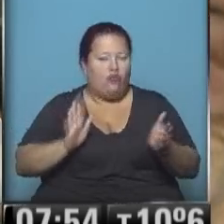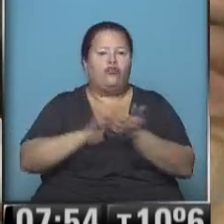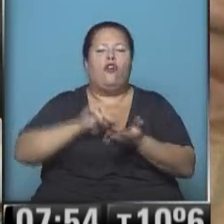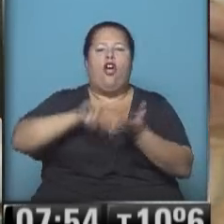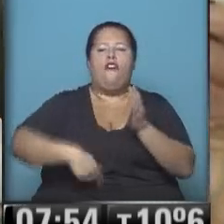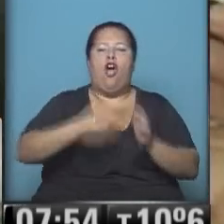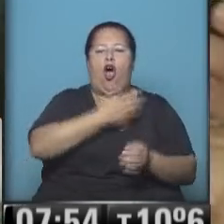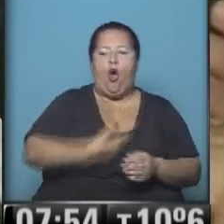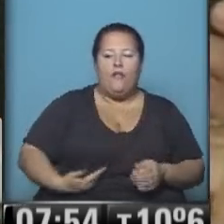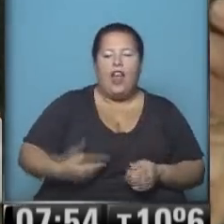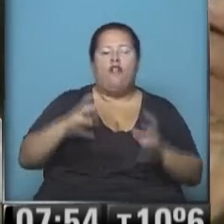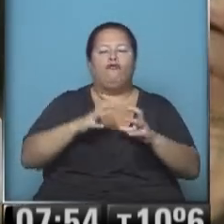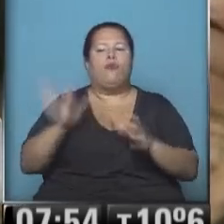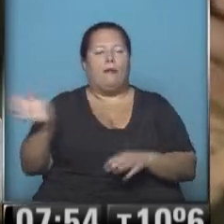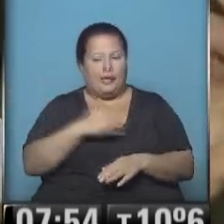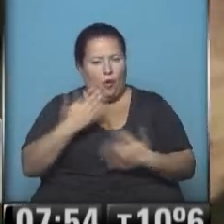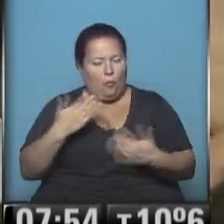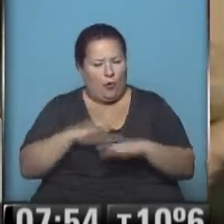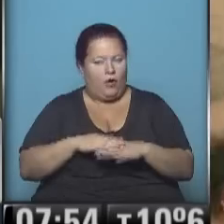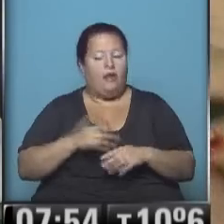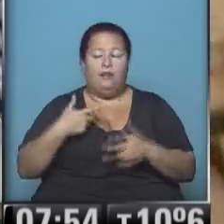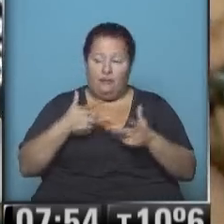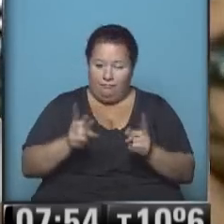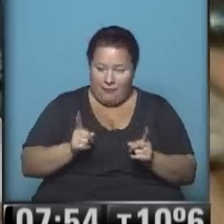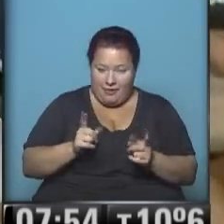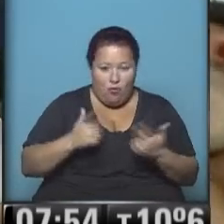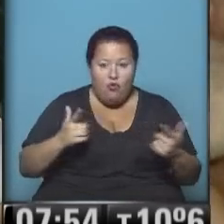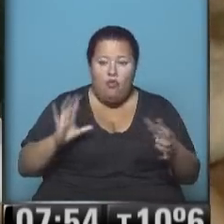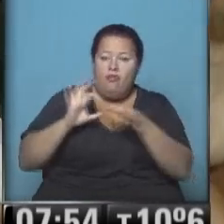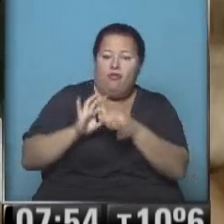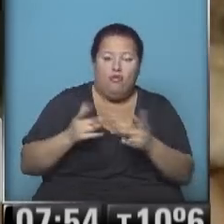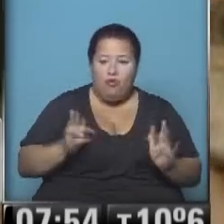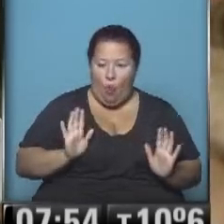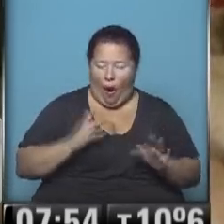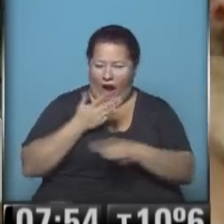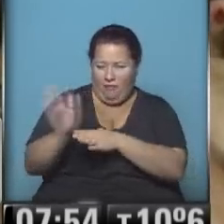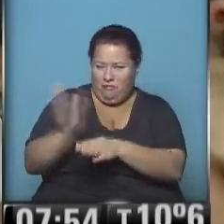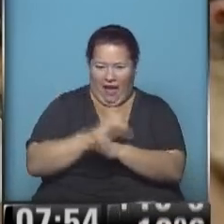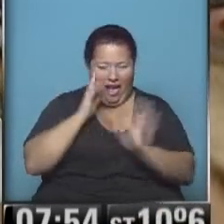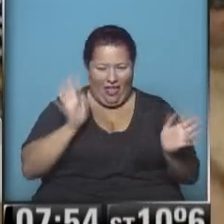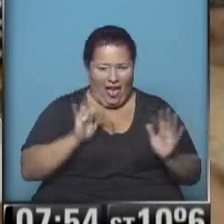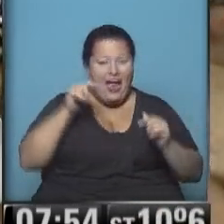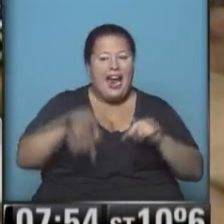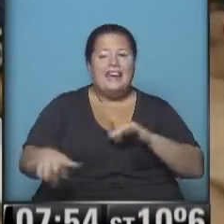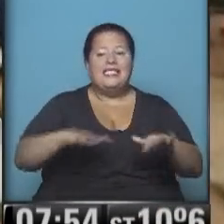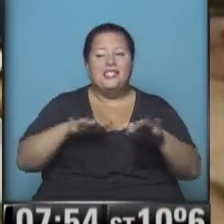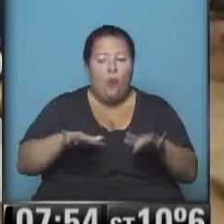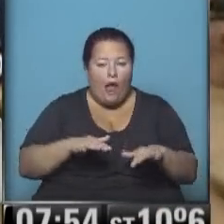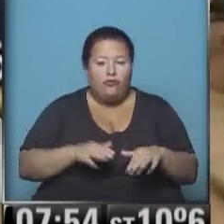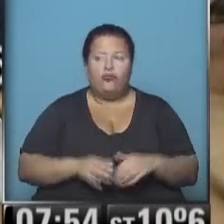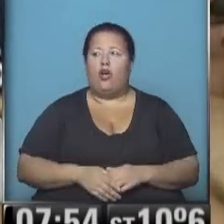gobierno nacional con Fútbol para Todos? ¿Puede tener alguna...? No, le acabo de decir, no veo ninguna conexión de una cosa con otra. Esto es una situación que